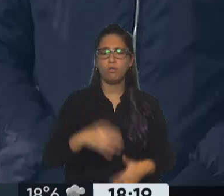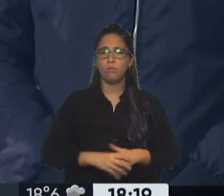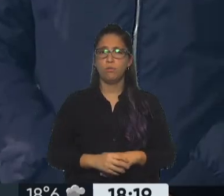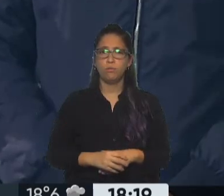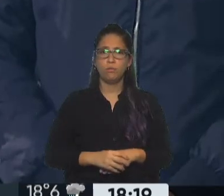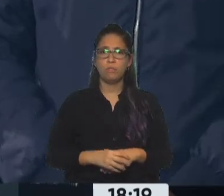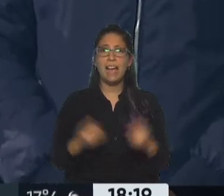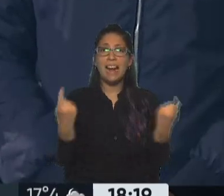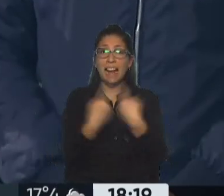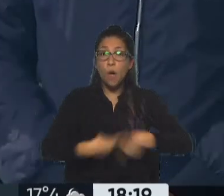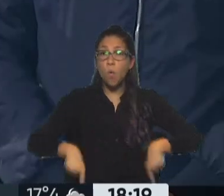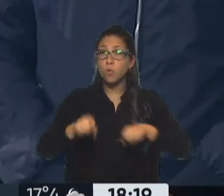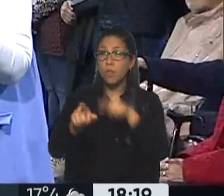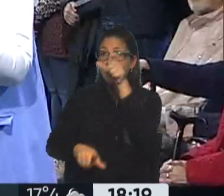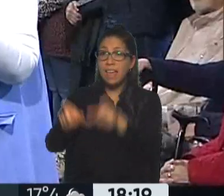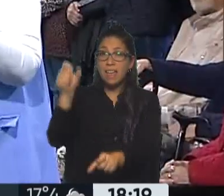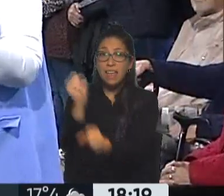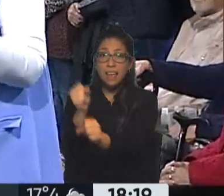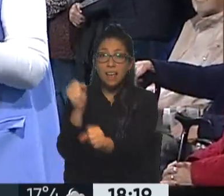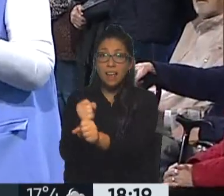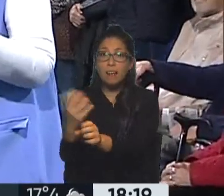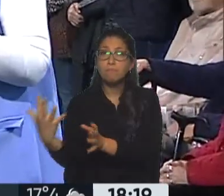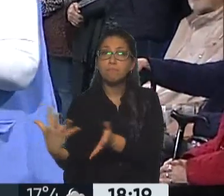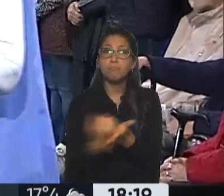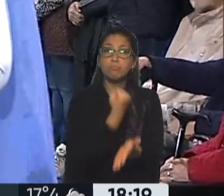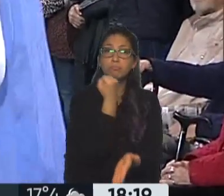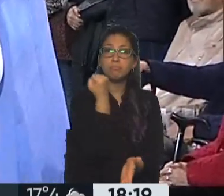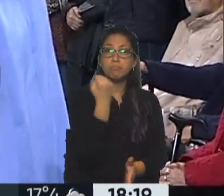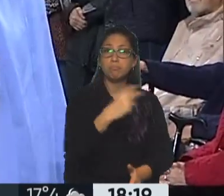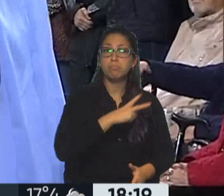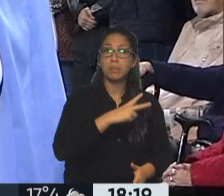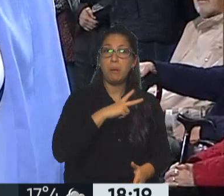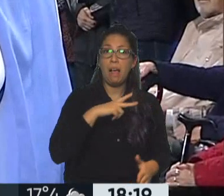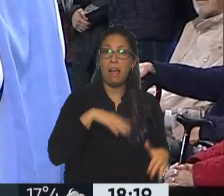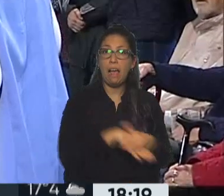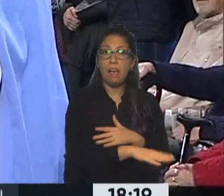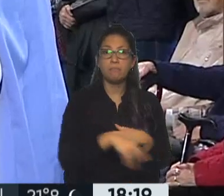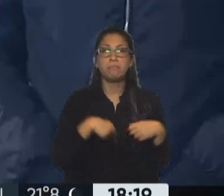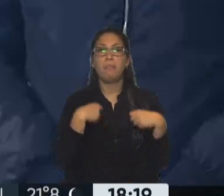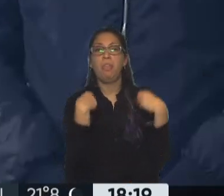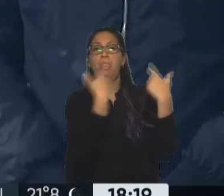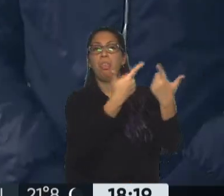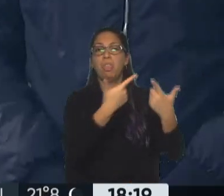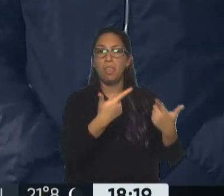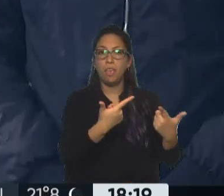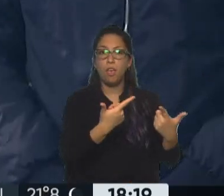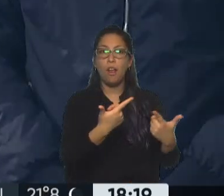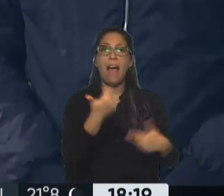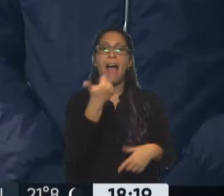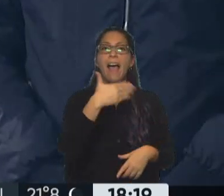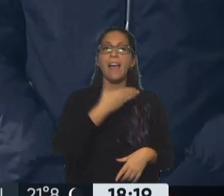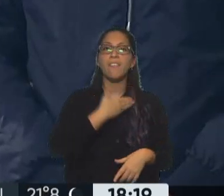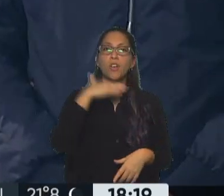Los recursos de los trabajadores habían sido privatizados y habían sido entregados a la famosa